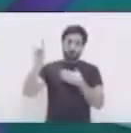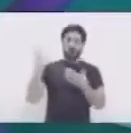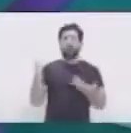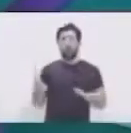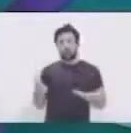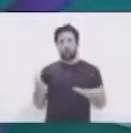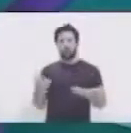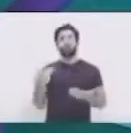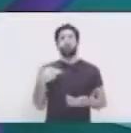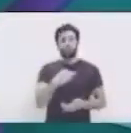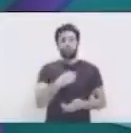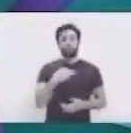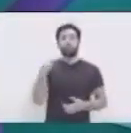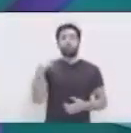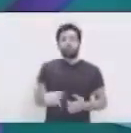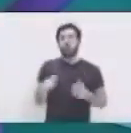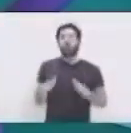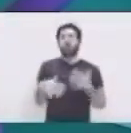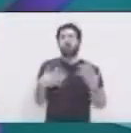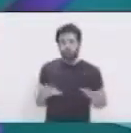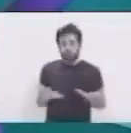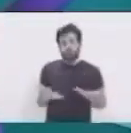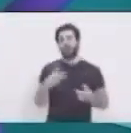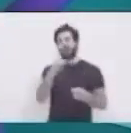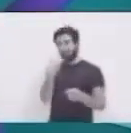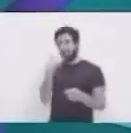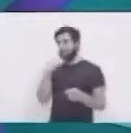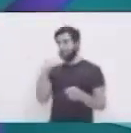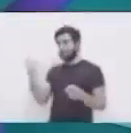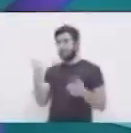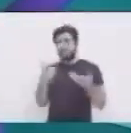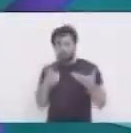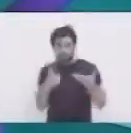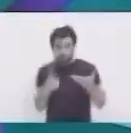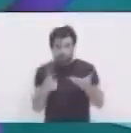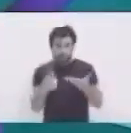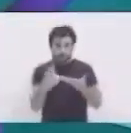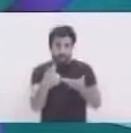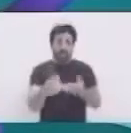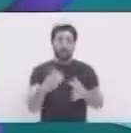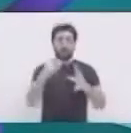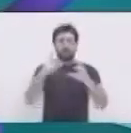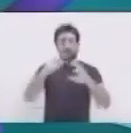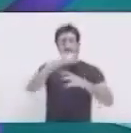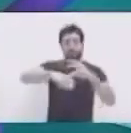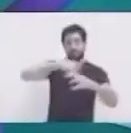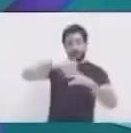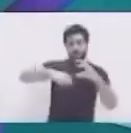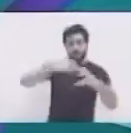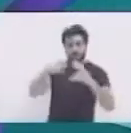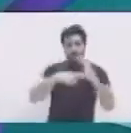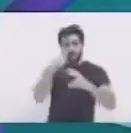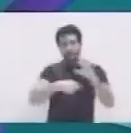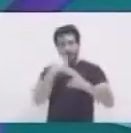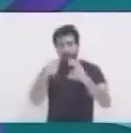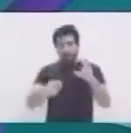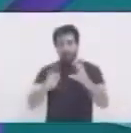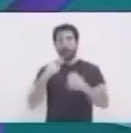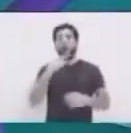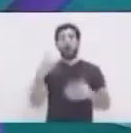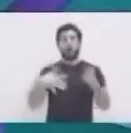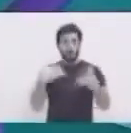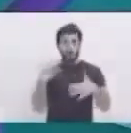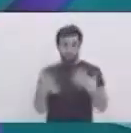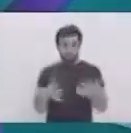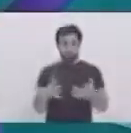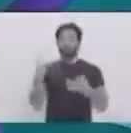Lo primero que vamos a utilizar son tijeras, un poco de lana, papel de color, en este